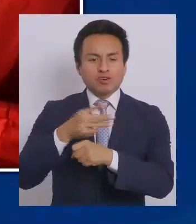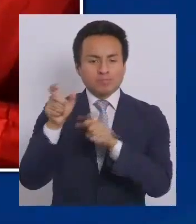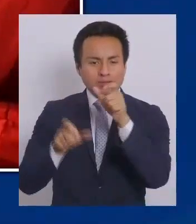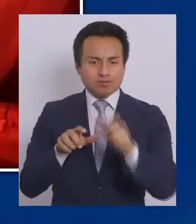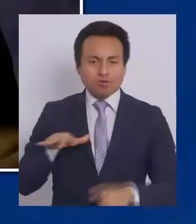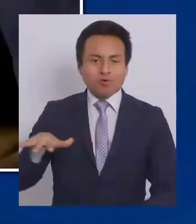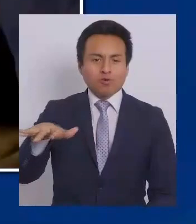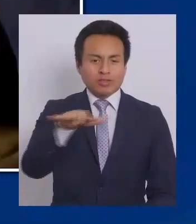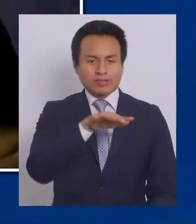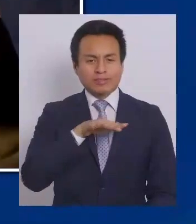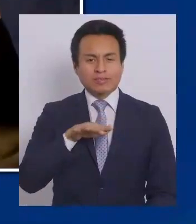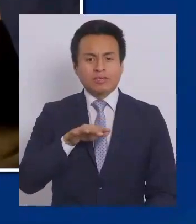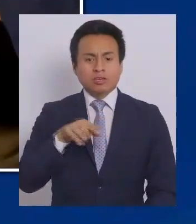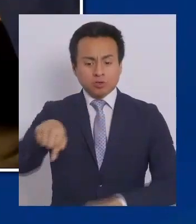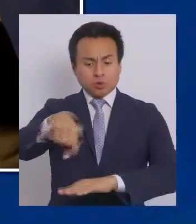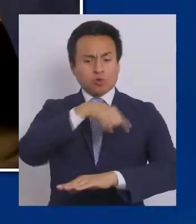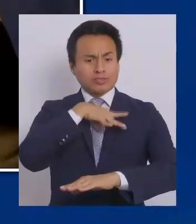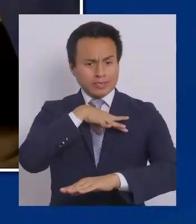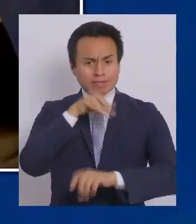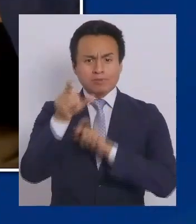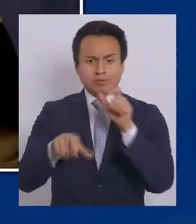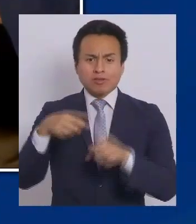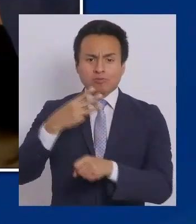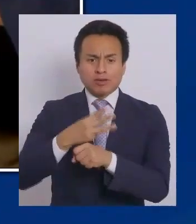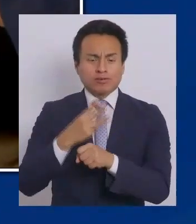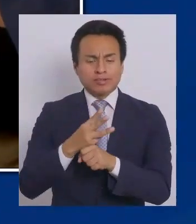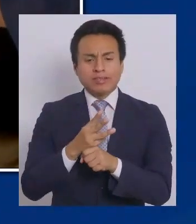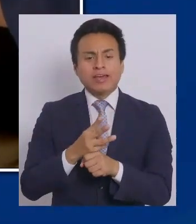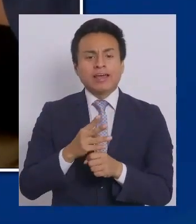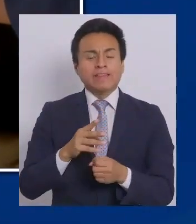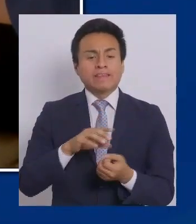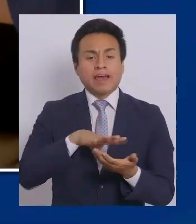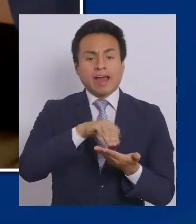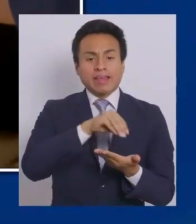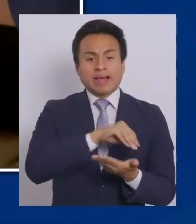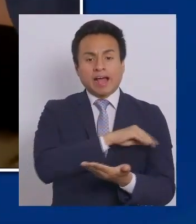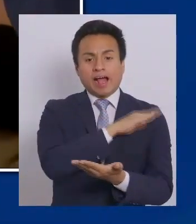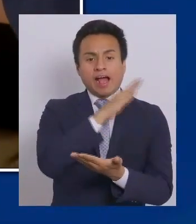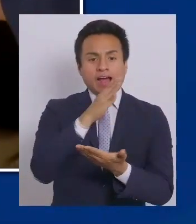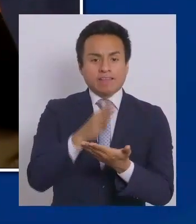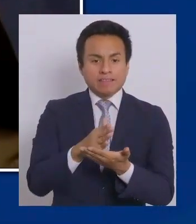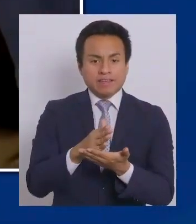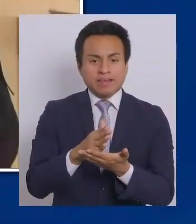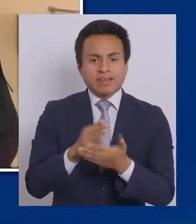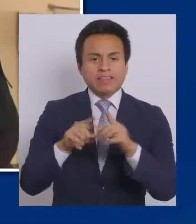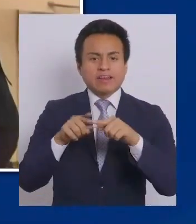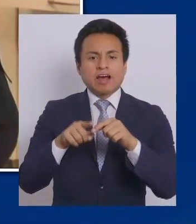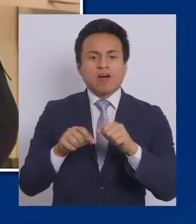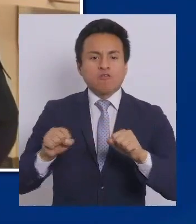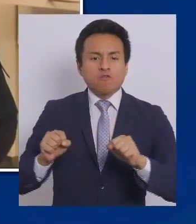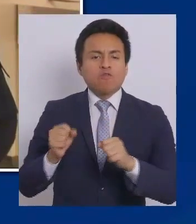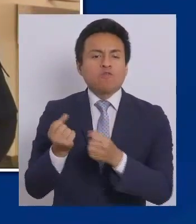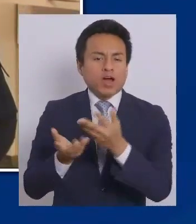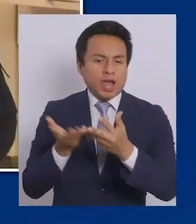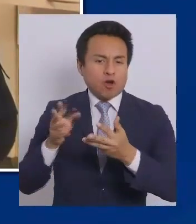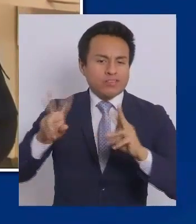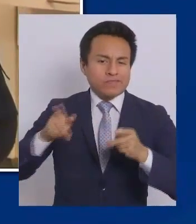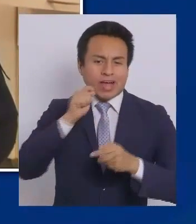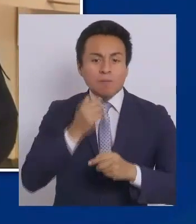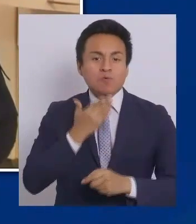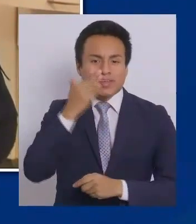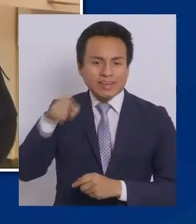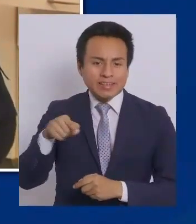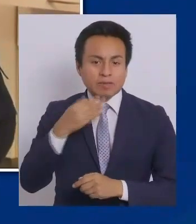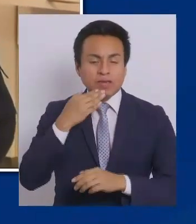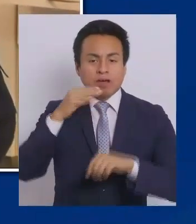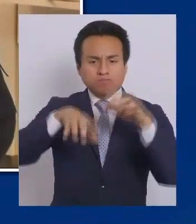a lo largo de todo chile desde arica a tierra del fuego hasta punta arenas e incluso del